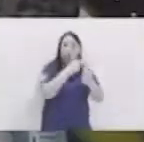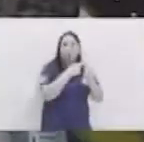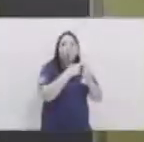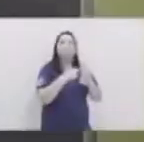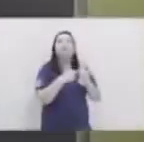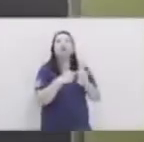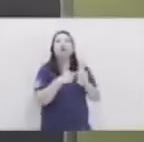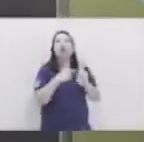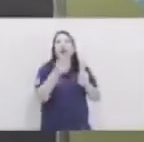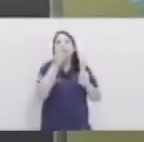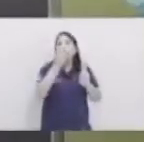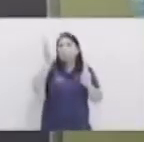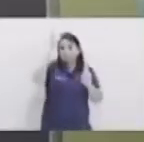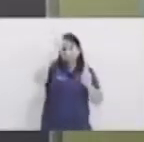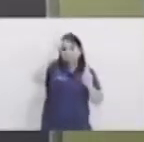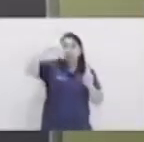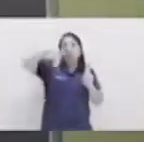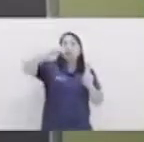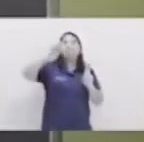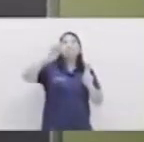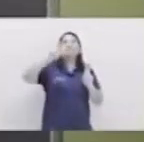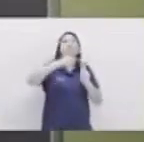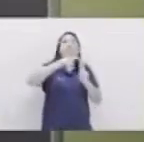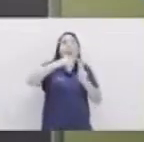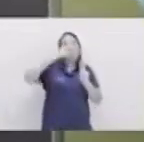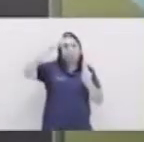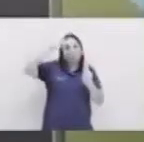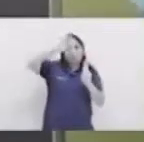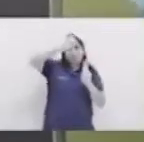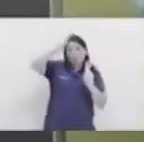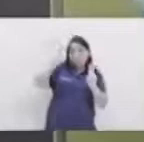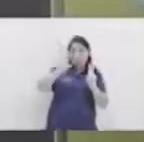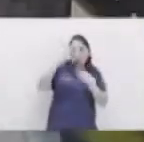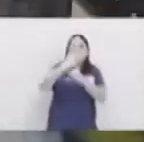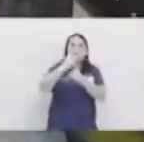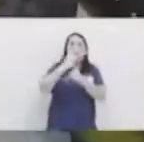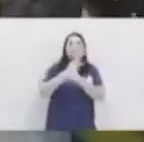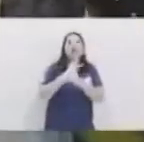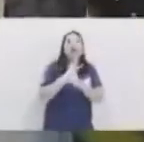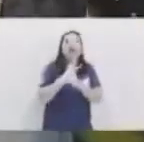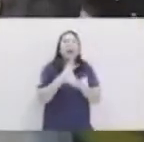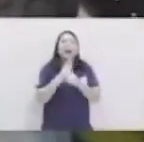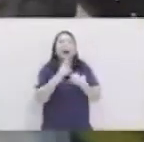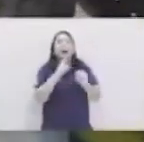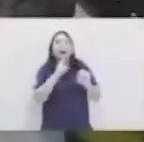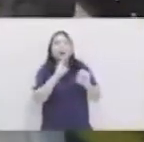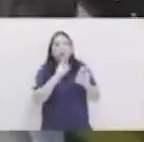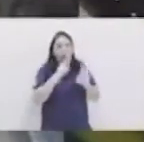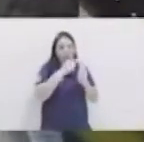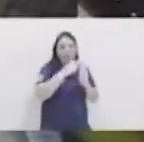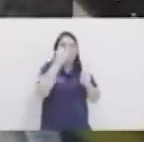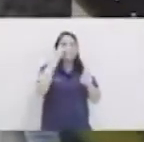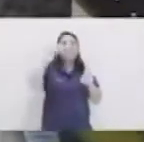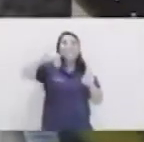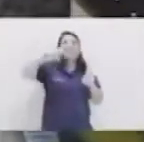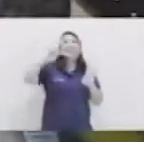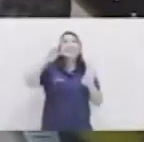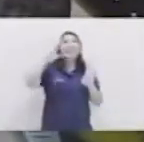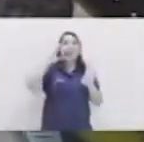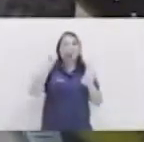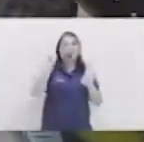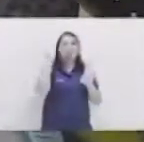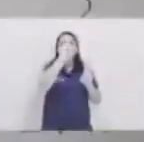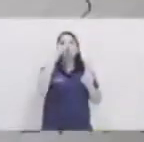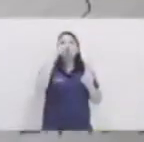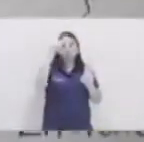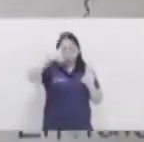que está en la península de Yucatán, Guatemala y parte de Honduras, y la literatura inca, que está al sur. La